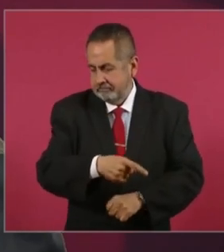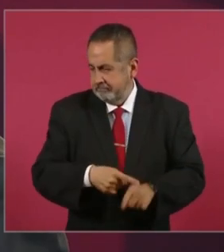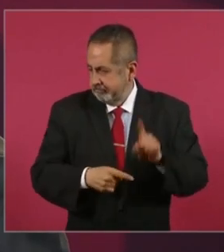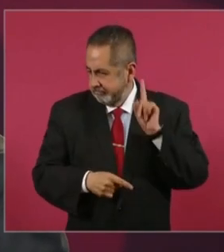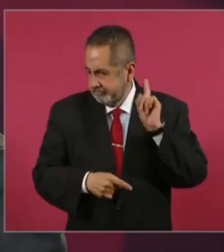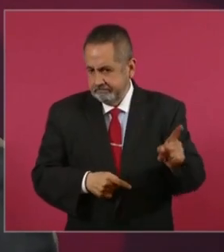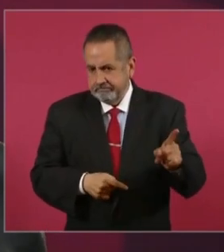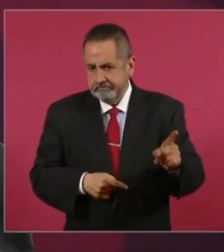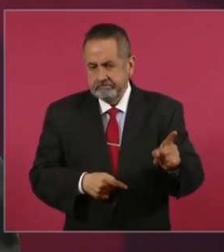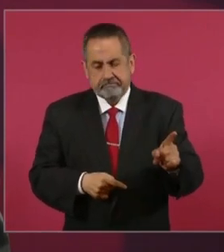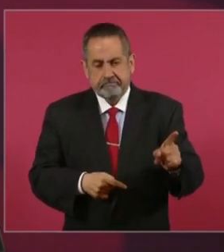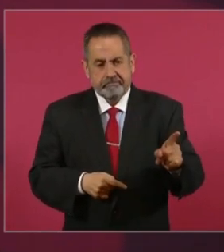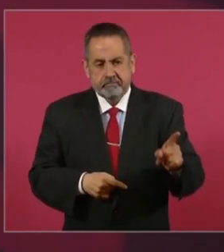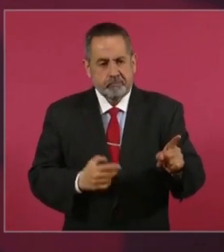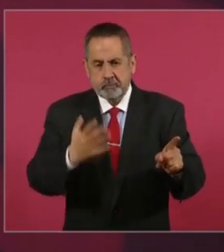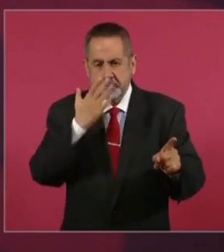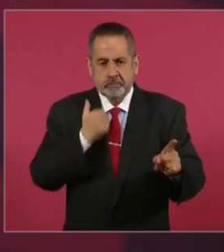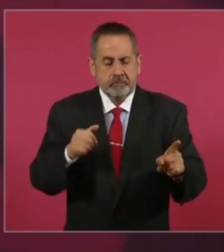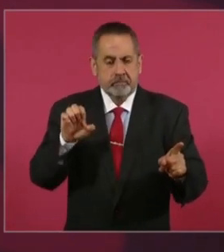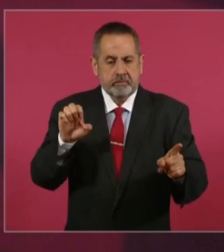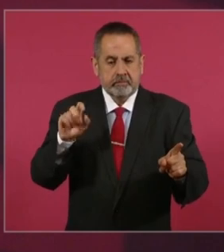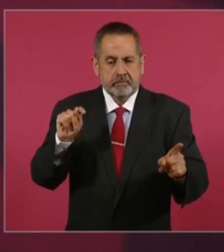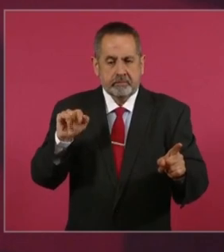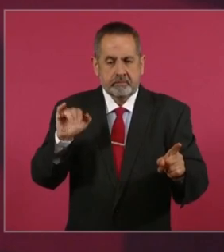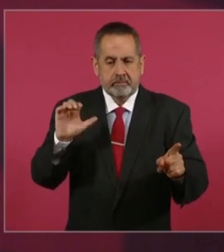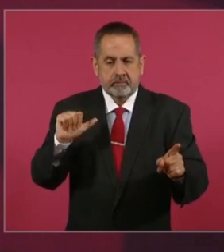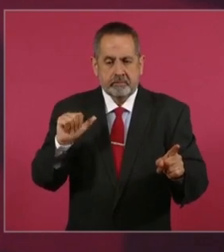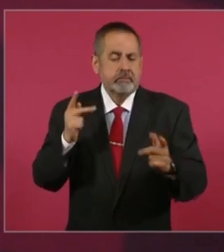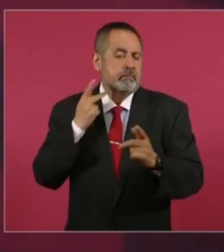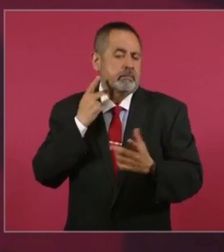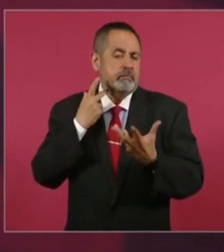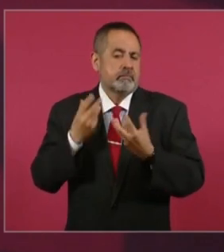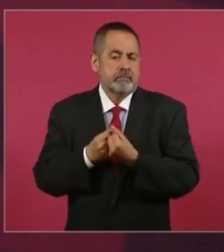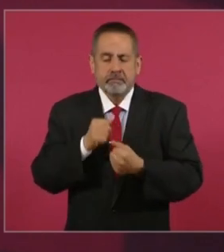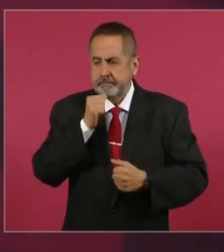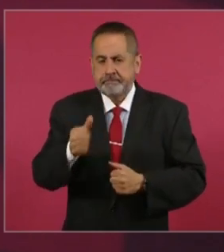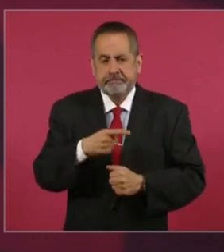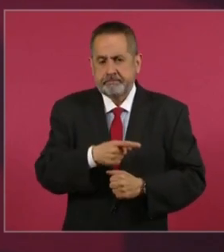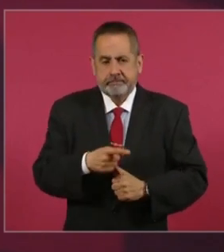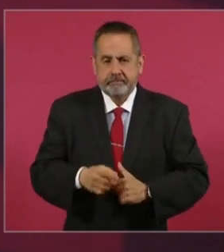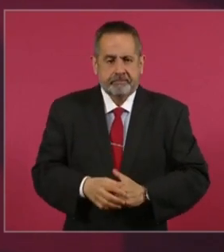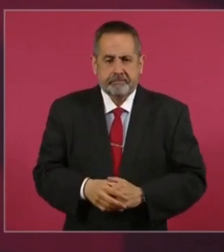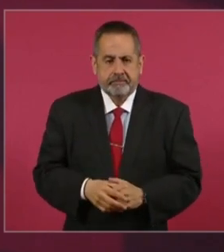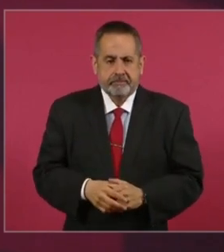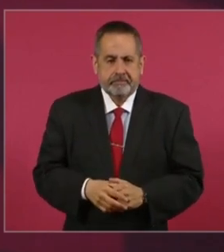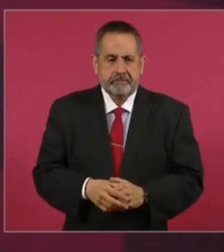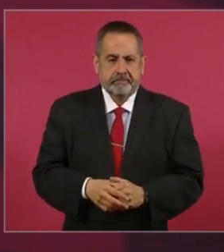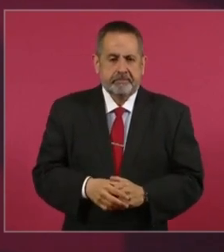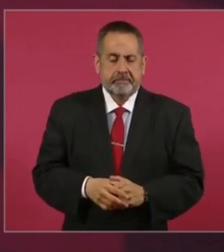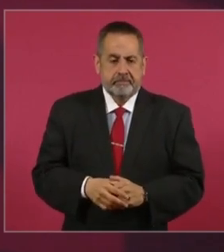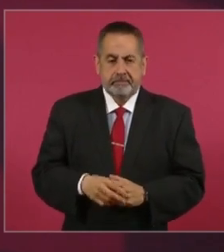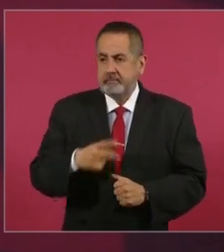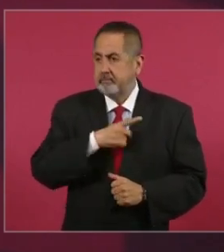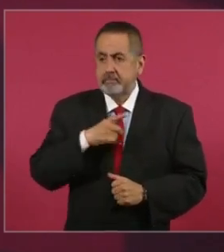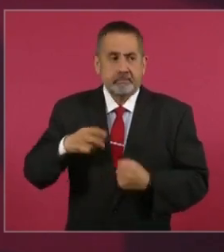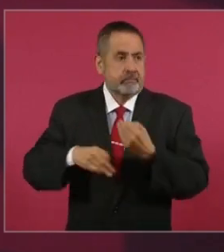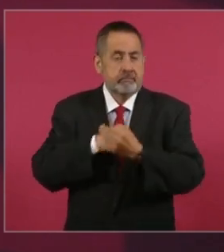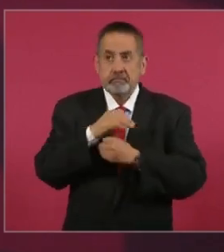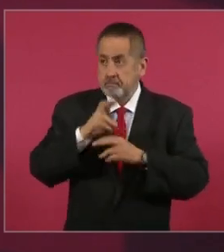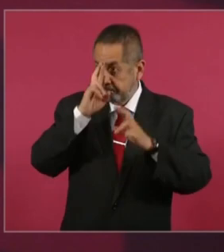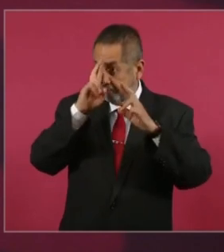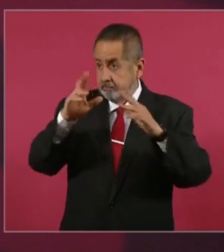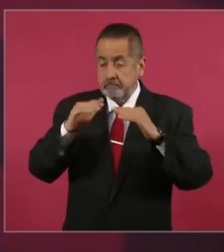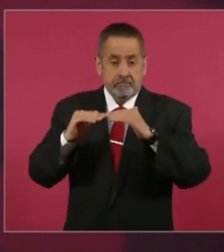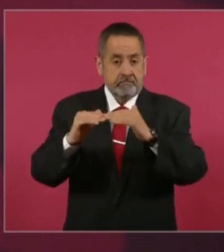contrarias a la ética política que debe de prevalecer en todos los